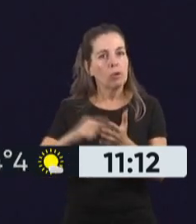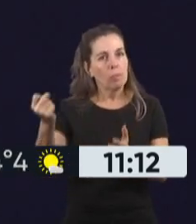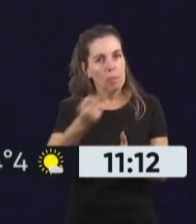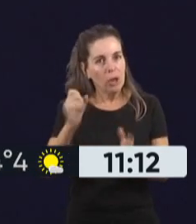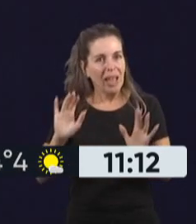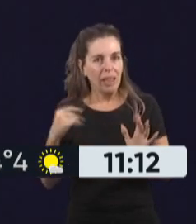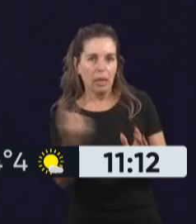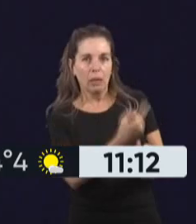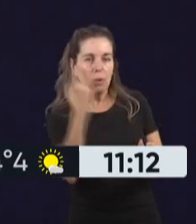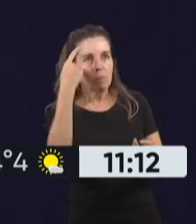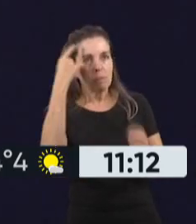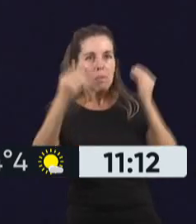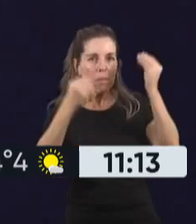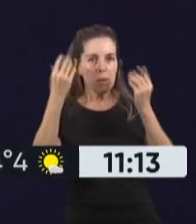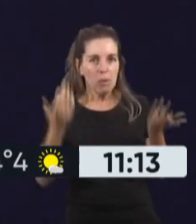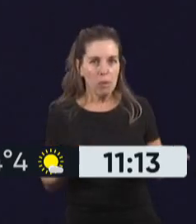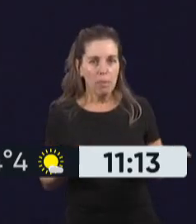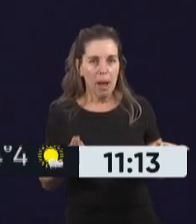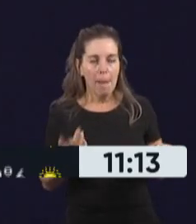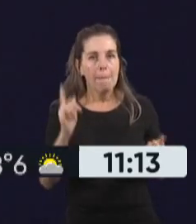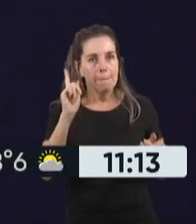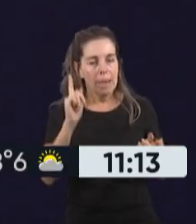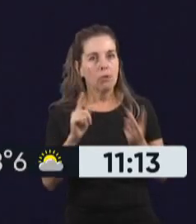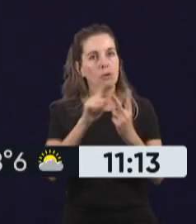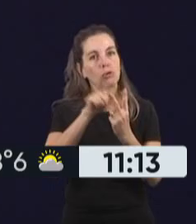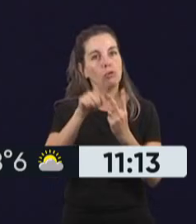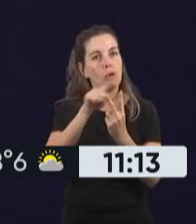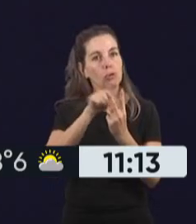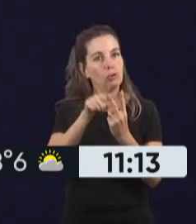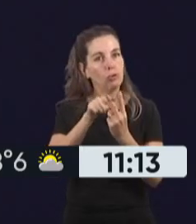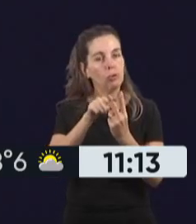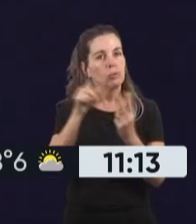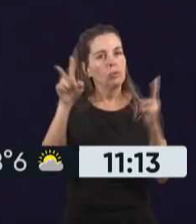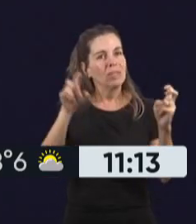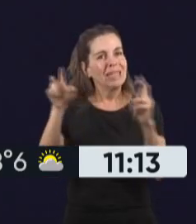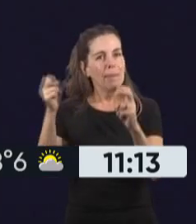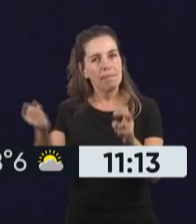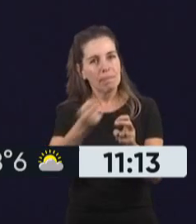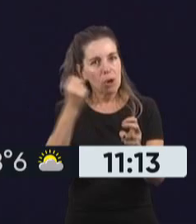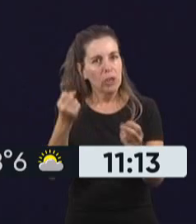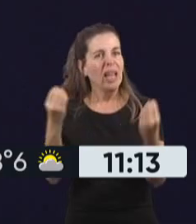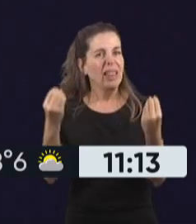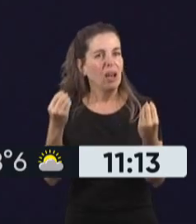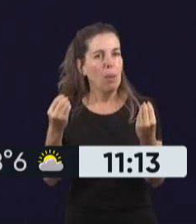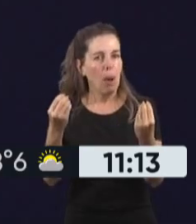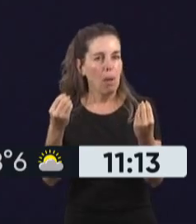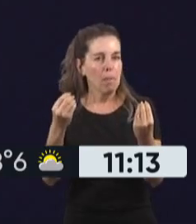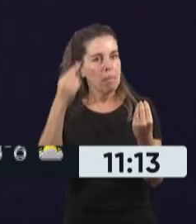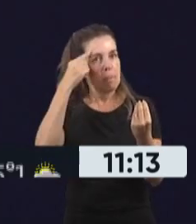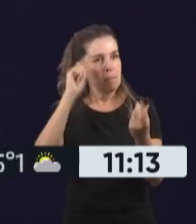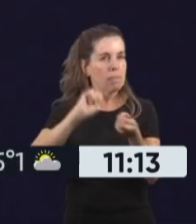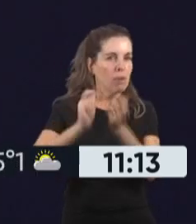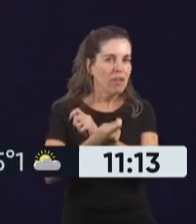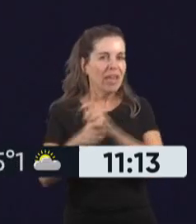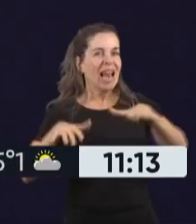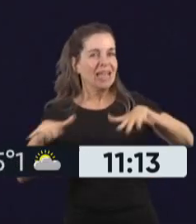olvidemos que hay, si se quiere, 2 pilares fundamentales para la mejora de este número que vos me das y de los